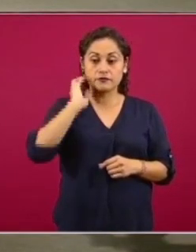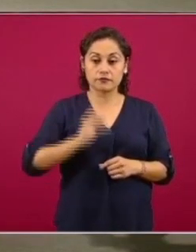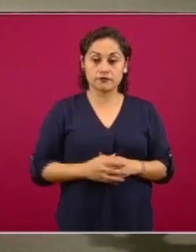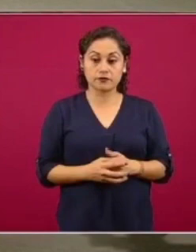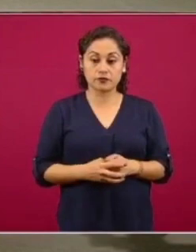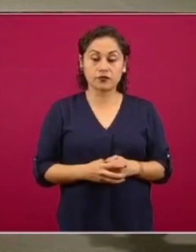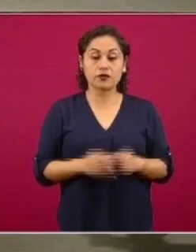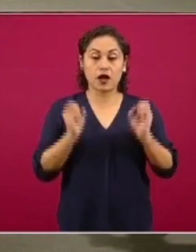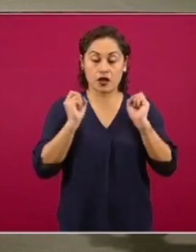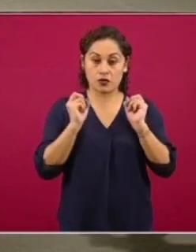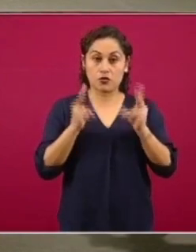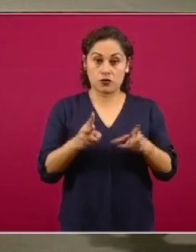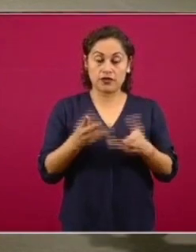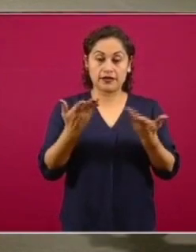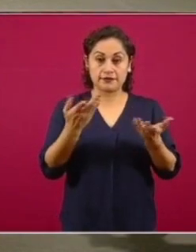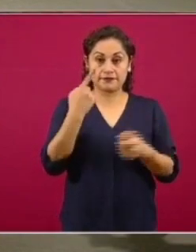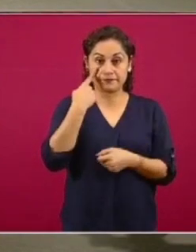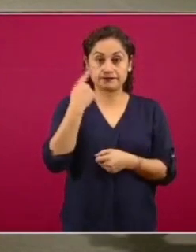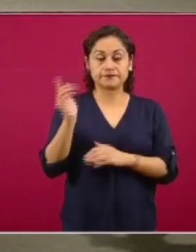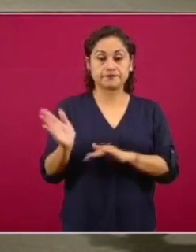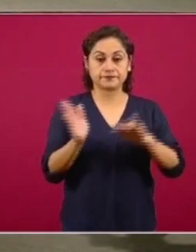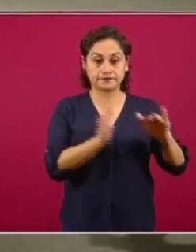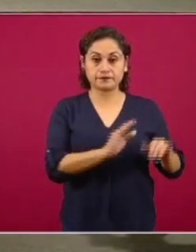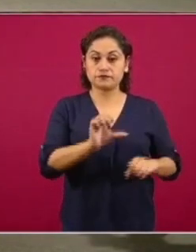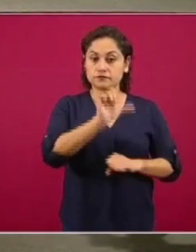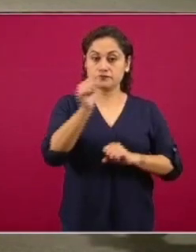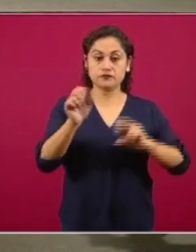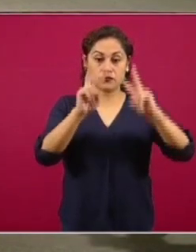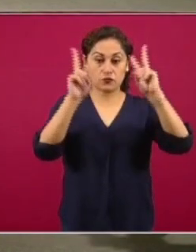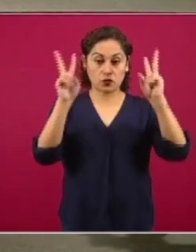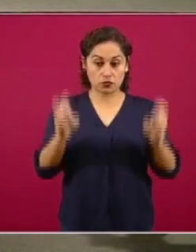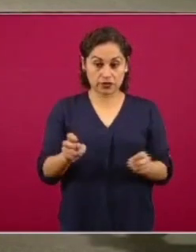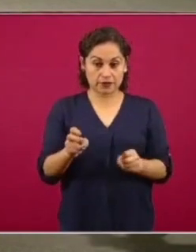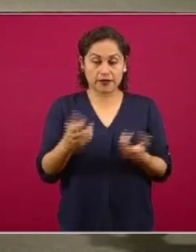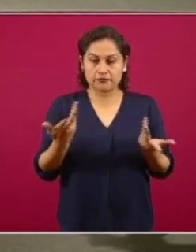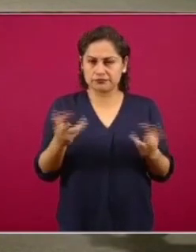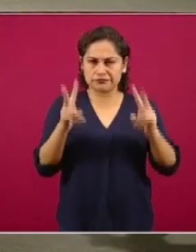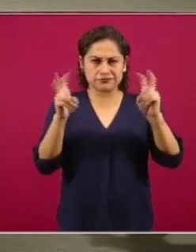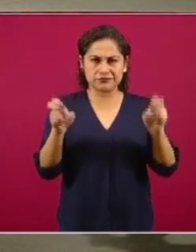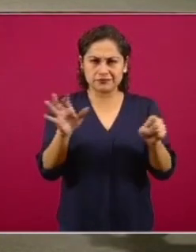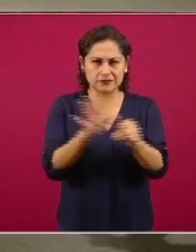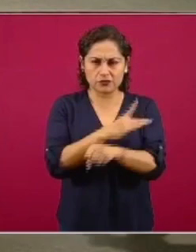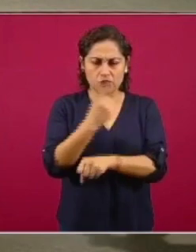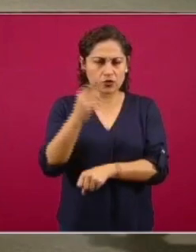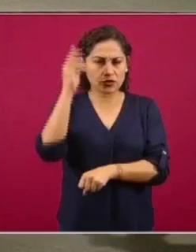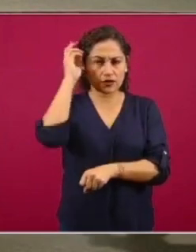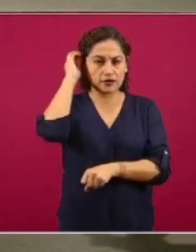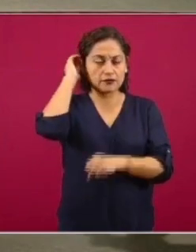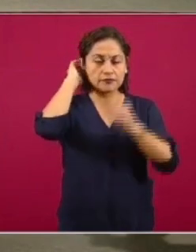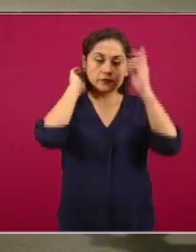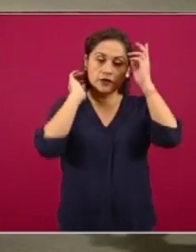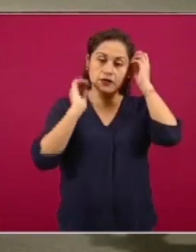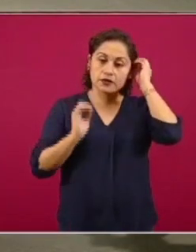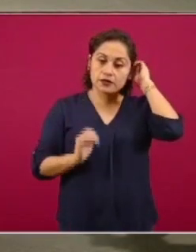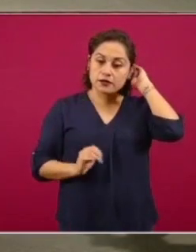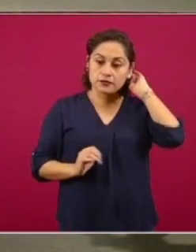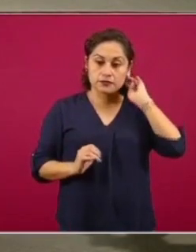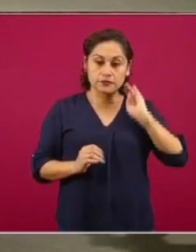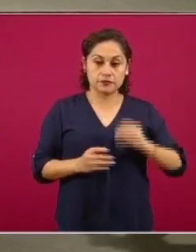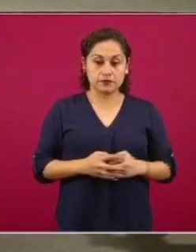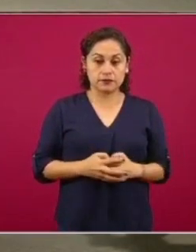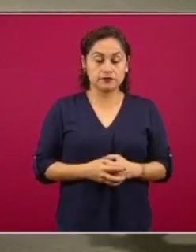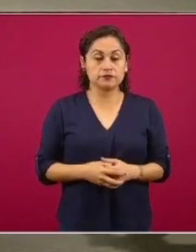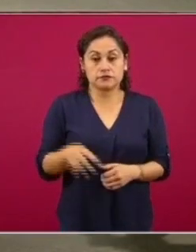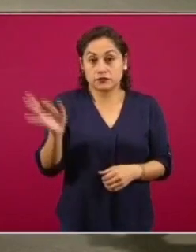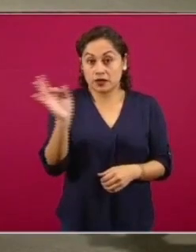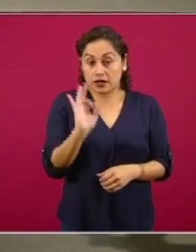Pues muy bien, vamos a pasar entonces al otro tema. ¿Y por qué este tema? Realmente vamos a poner que hay tal vez